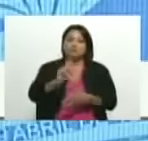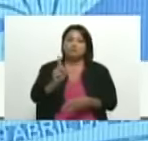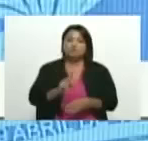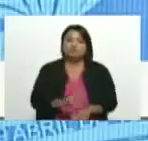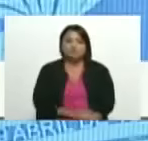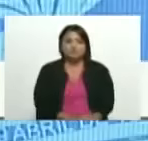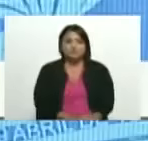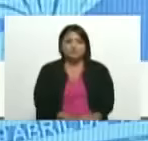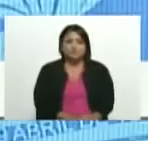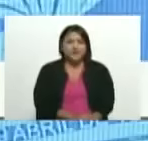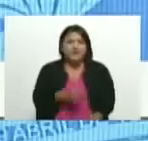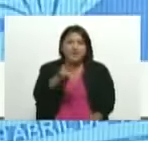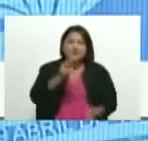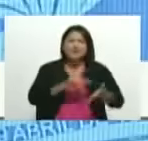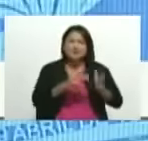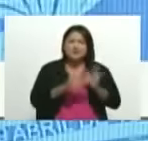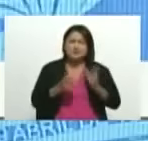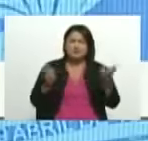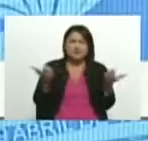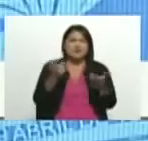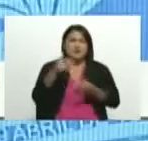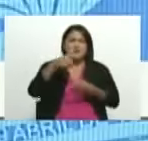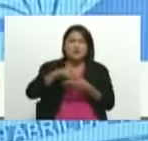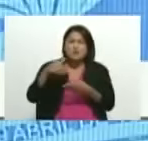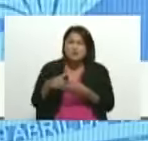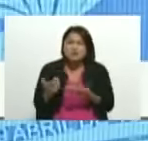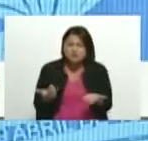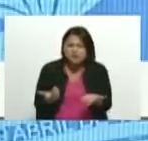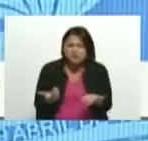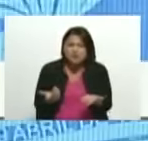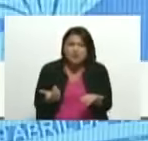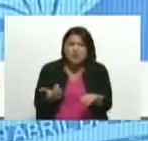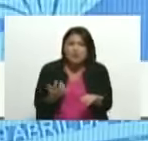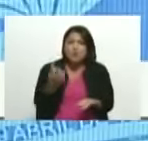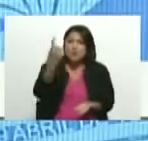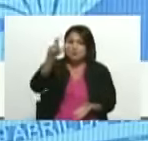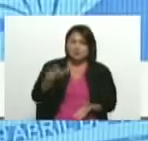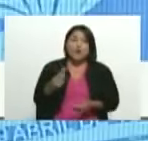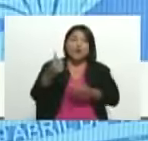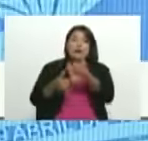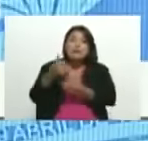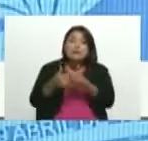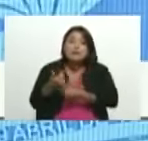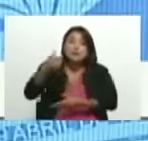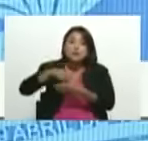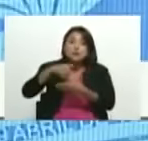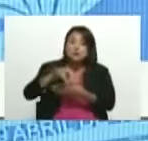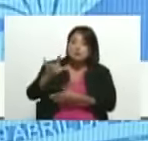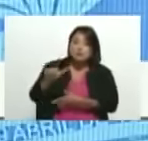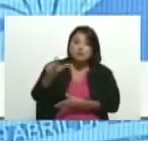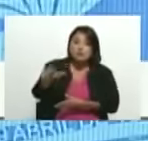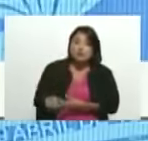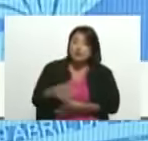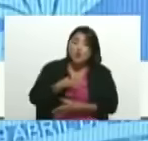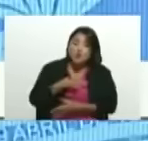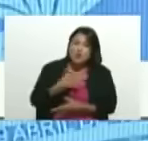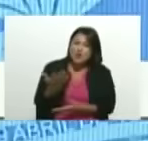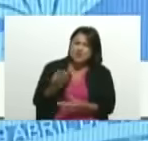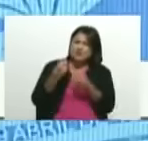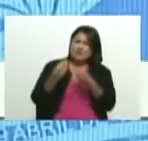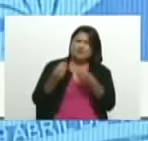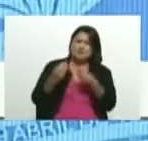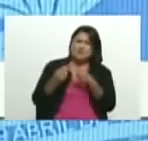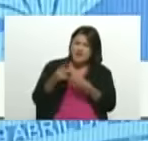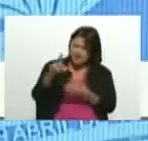puede existir una elección en la cual no le permitan a un candidato sufragar por él mismo? ¿Cómo puede ser